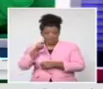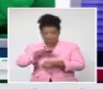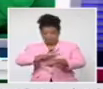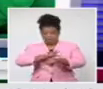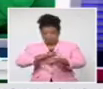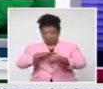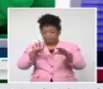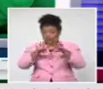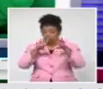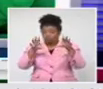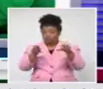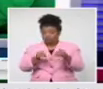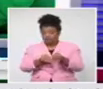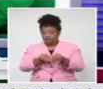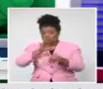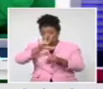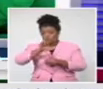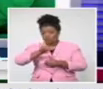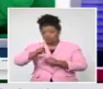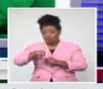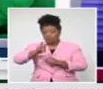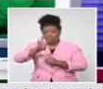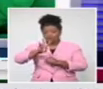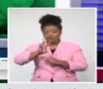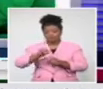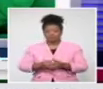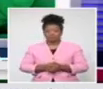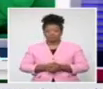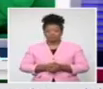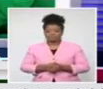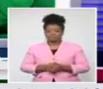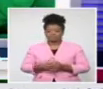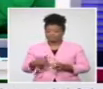es el 50,3%, y se reitera,